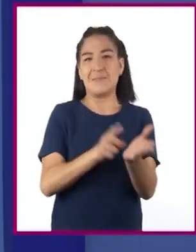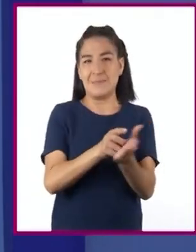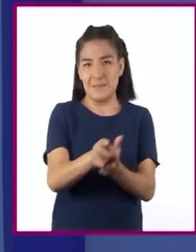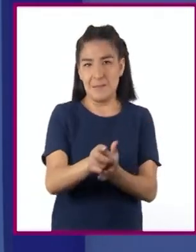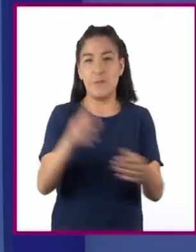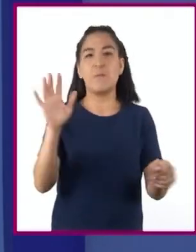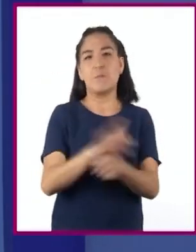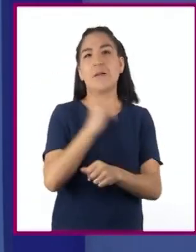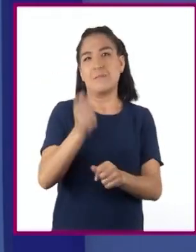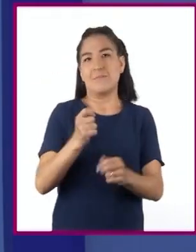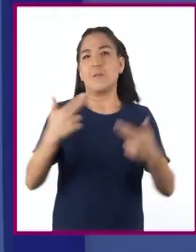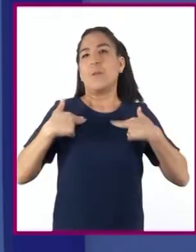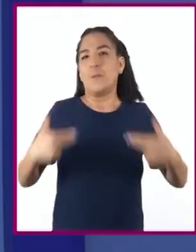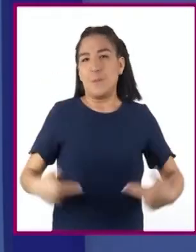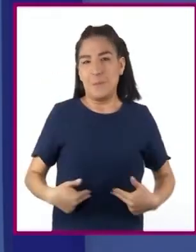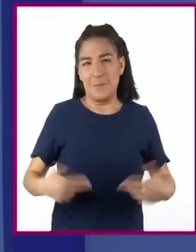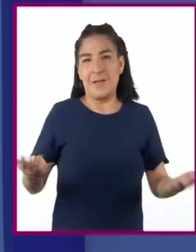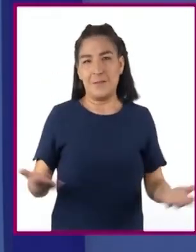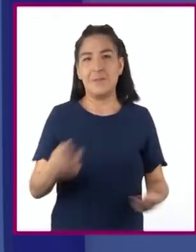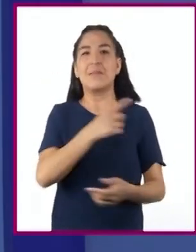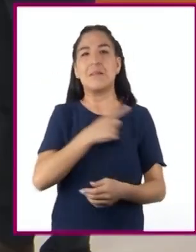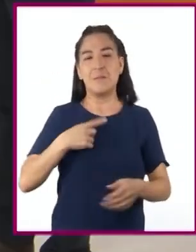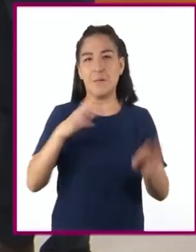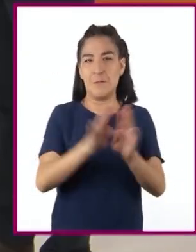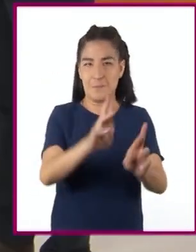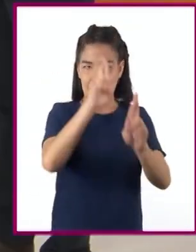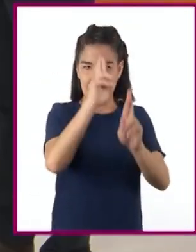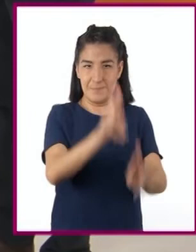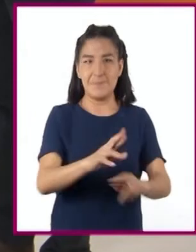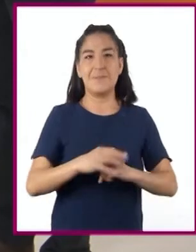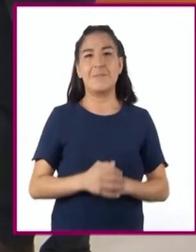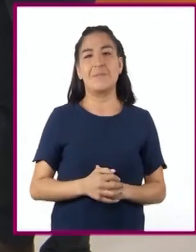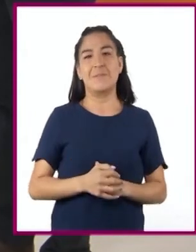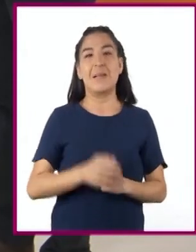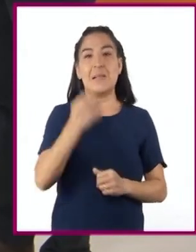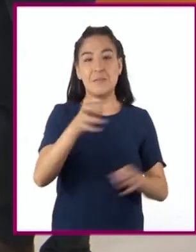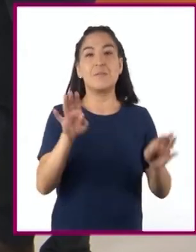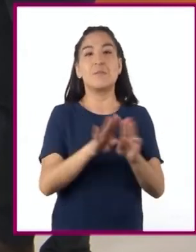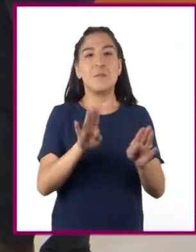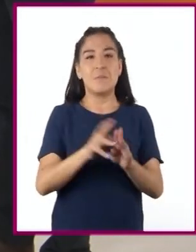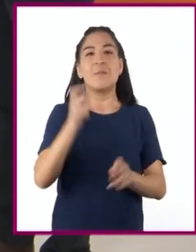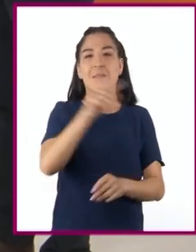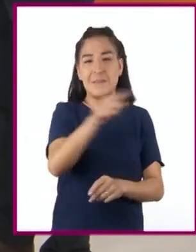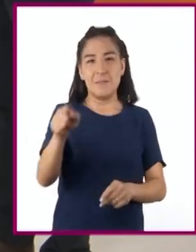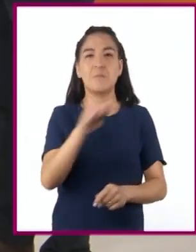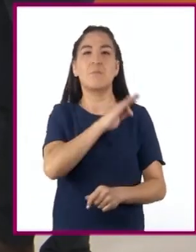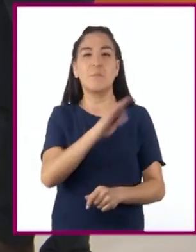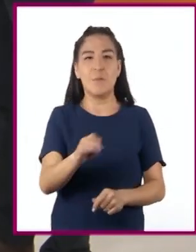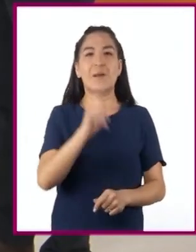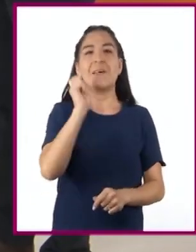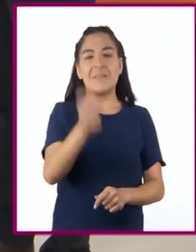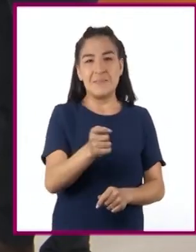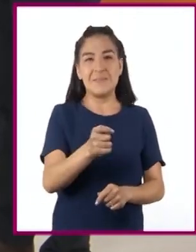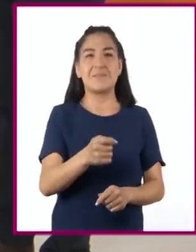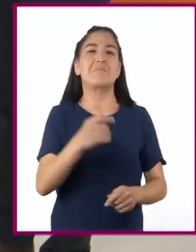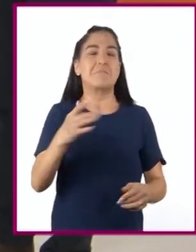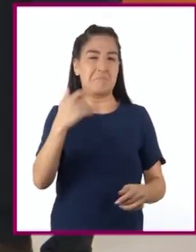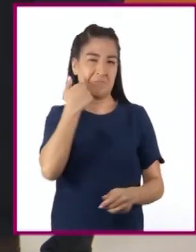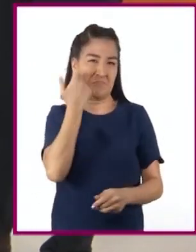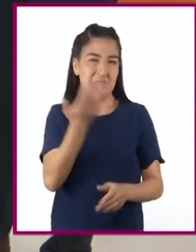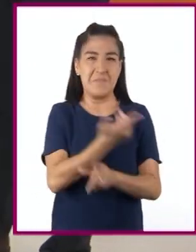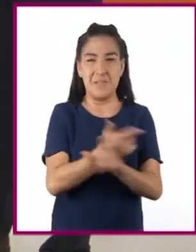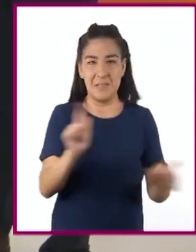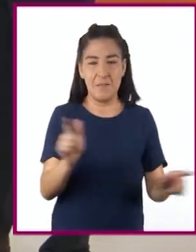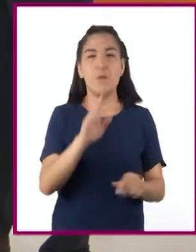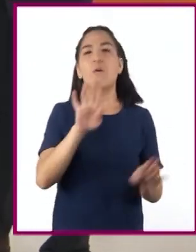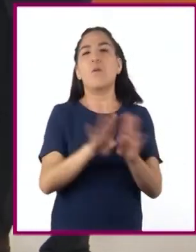hecho de ser humanos, que merecemos respeto. Este también se refiere a que ustedes pueden actuar y ser como quieran y